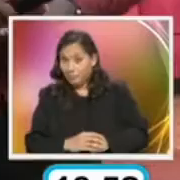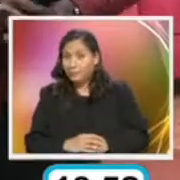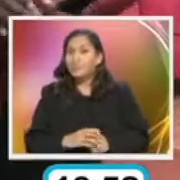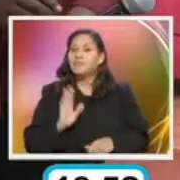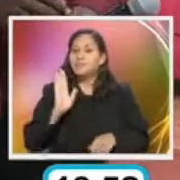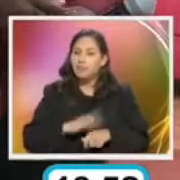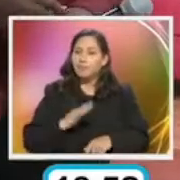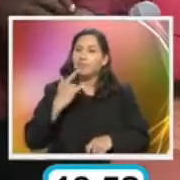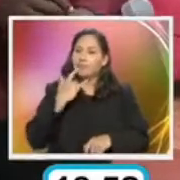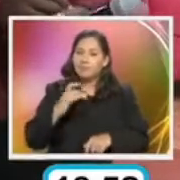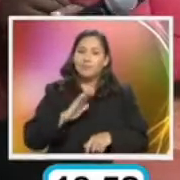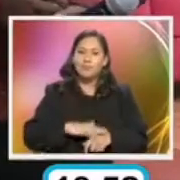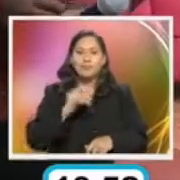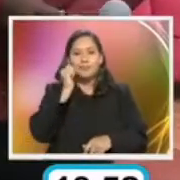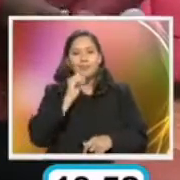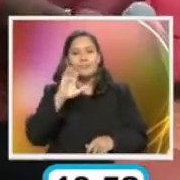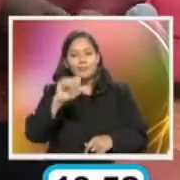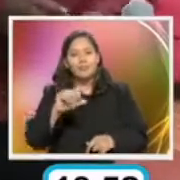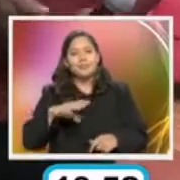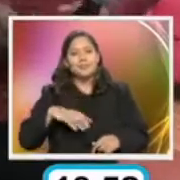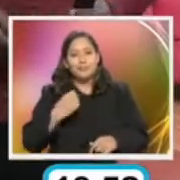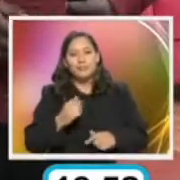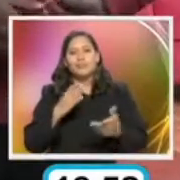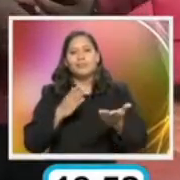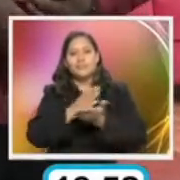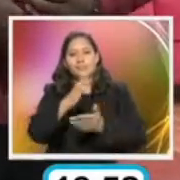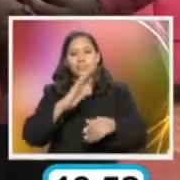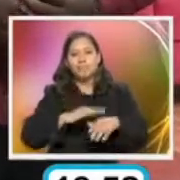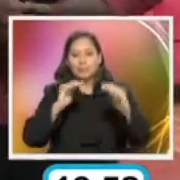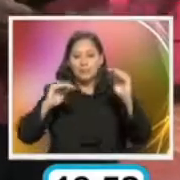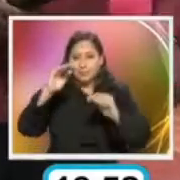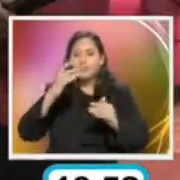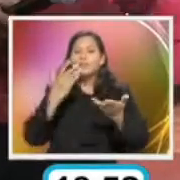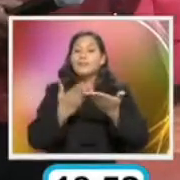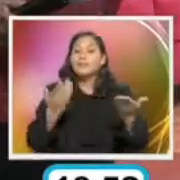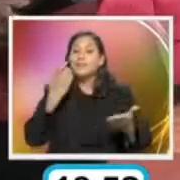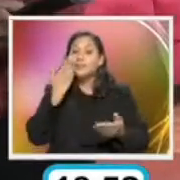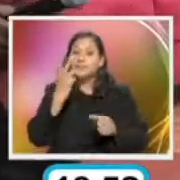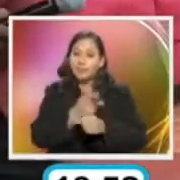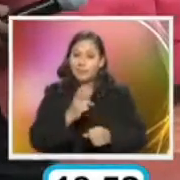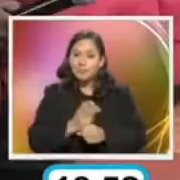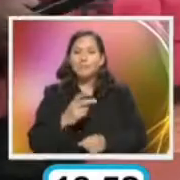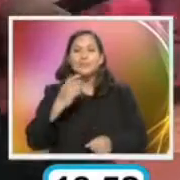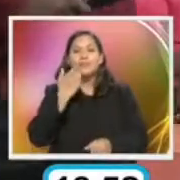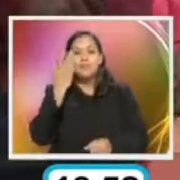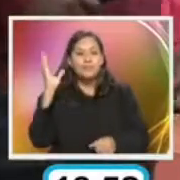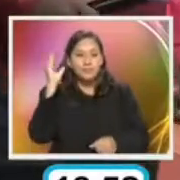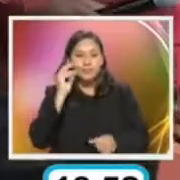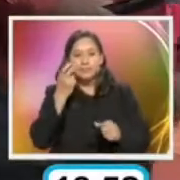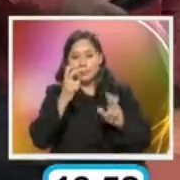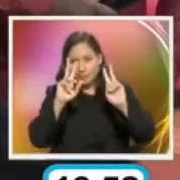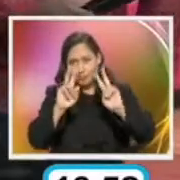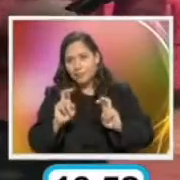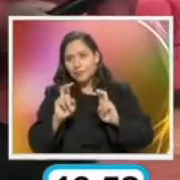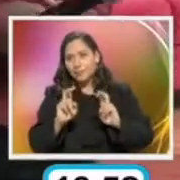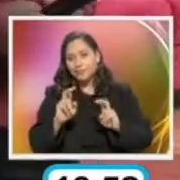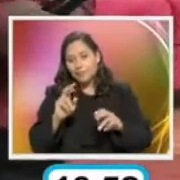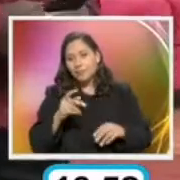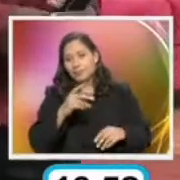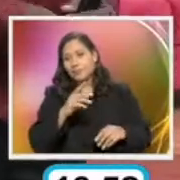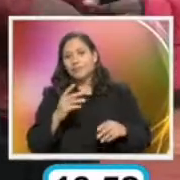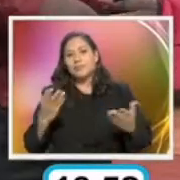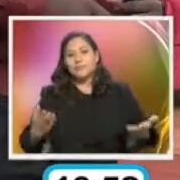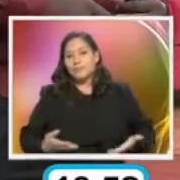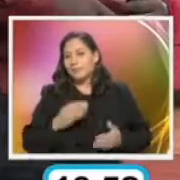por más y siempre alcanzar y tratar de llegar a lo más alto. Pues ahora yo quiero invitarlos porque queremos escuchar este tema con el que pues